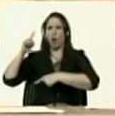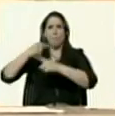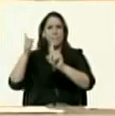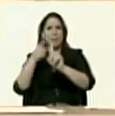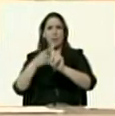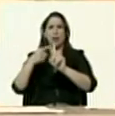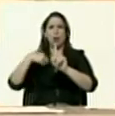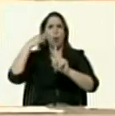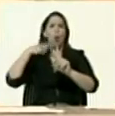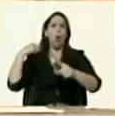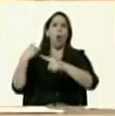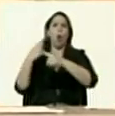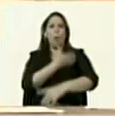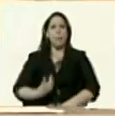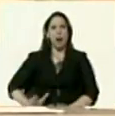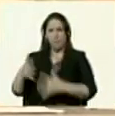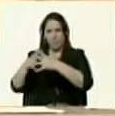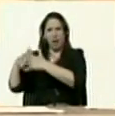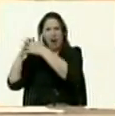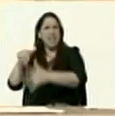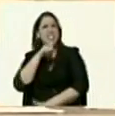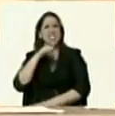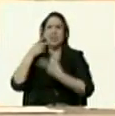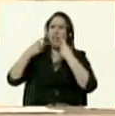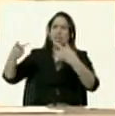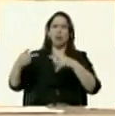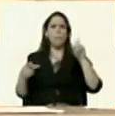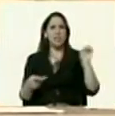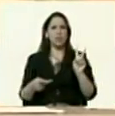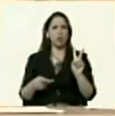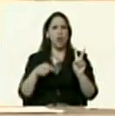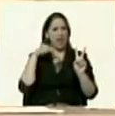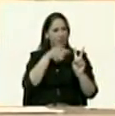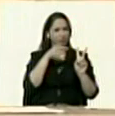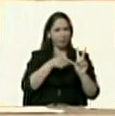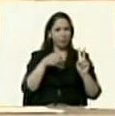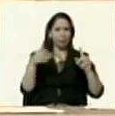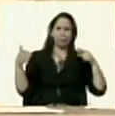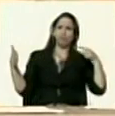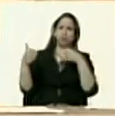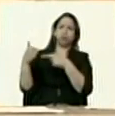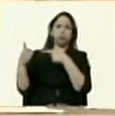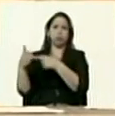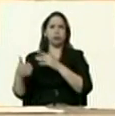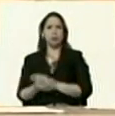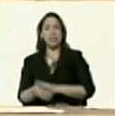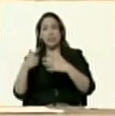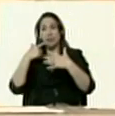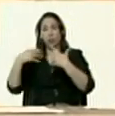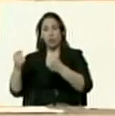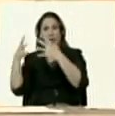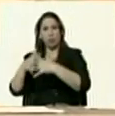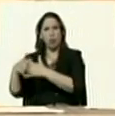Obama. ¿Quién decretó que Venezuela era una amenaza inusual, extraordinaria para la seguridad de